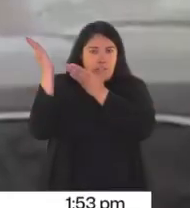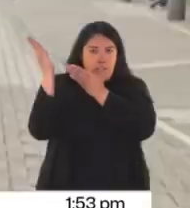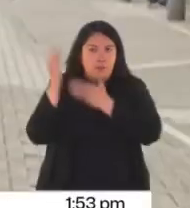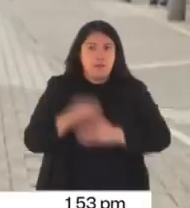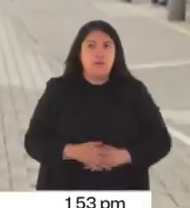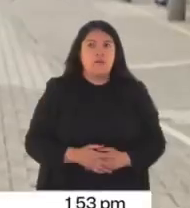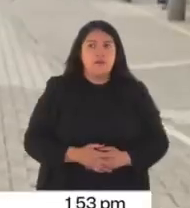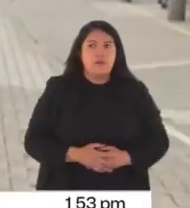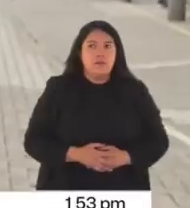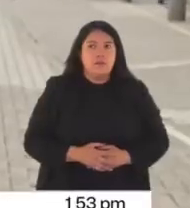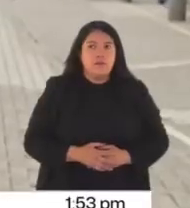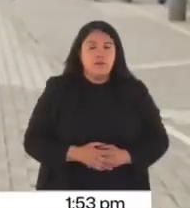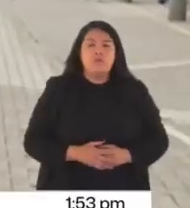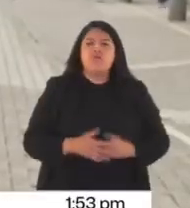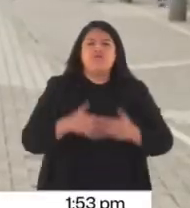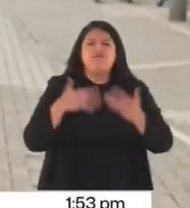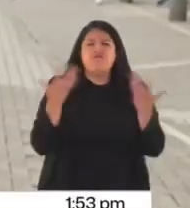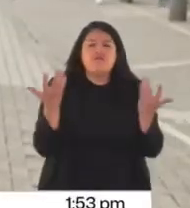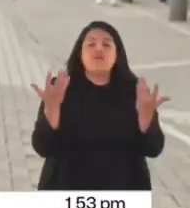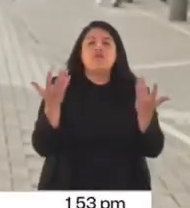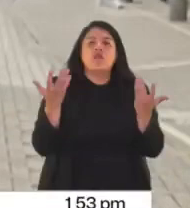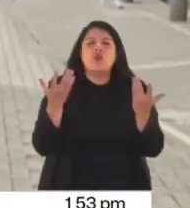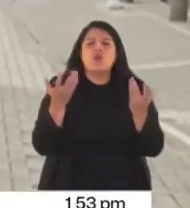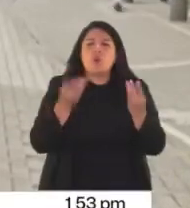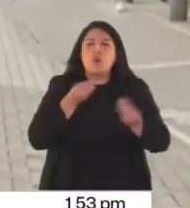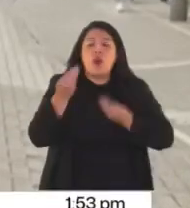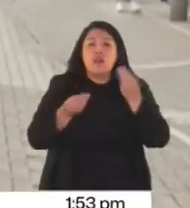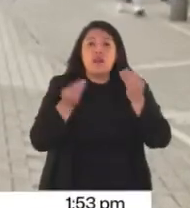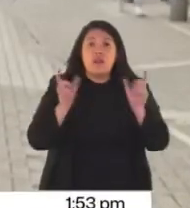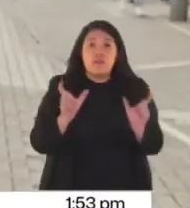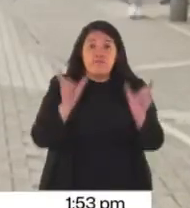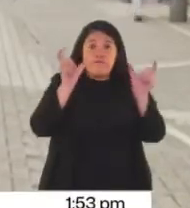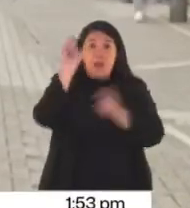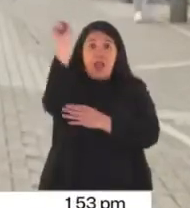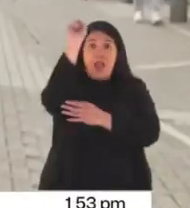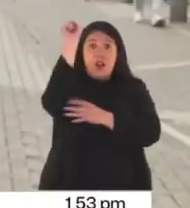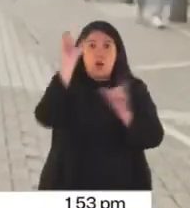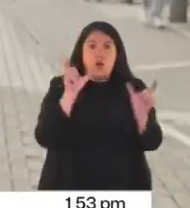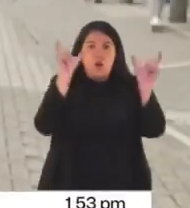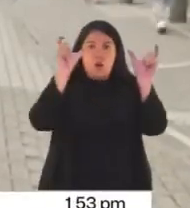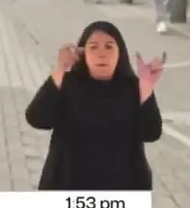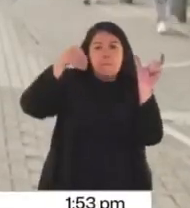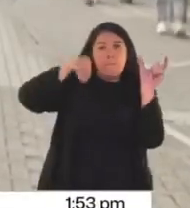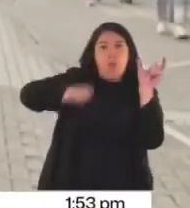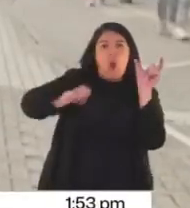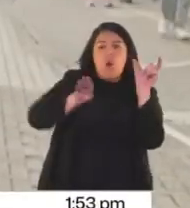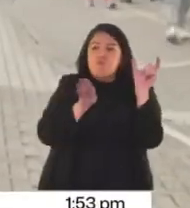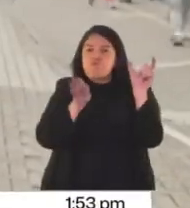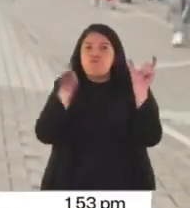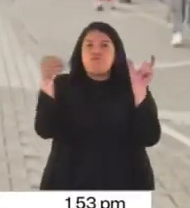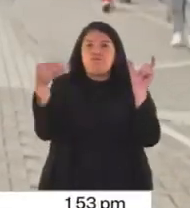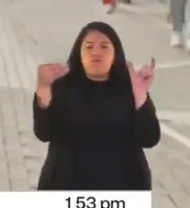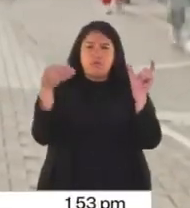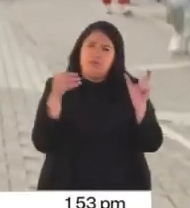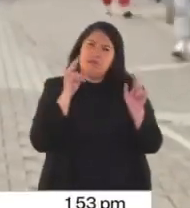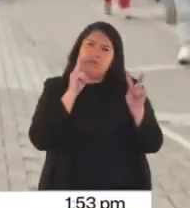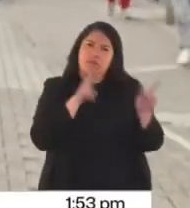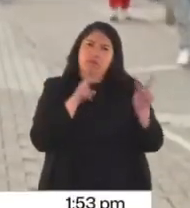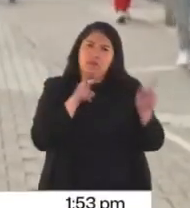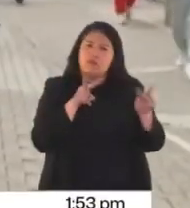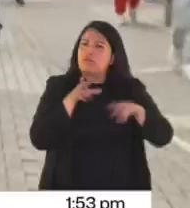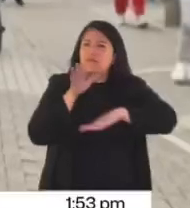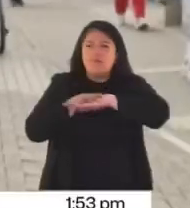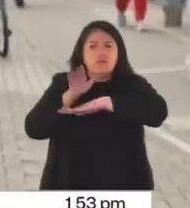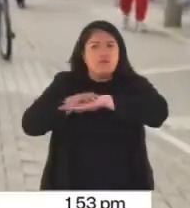Su modus operandi era ocultar la droga en las llantas de los vehículos parqueados. Logramos dar aviso a los cuadrantes